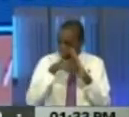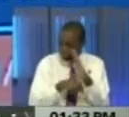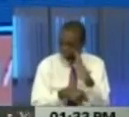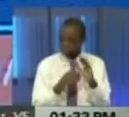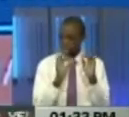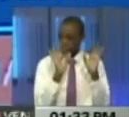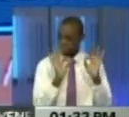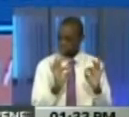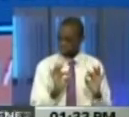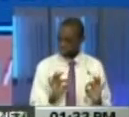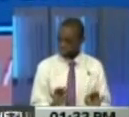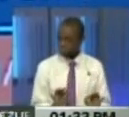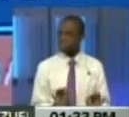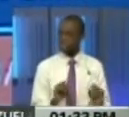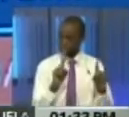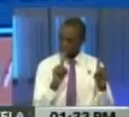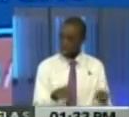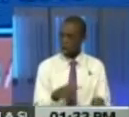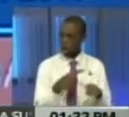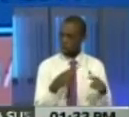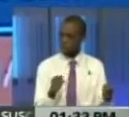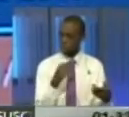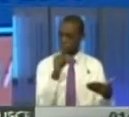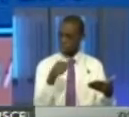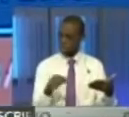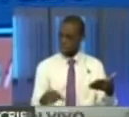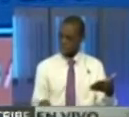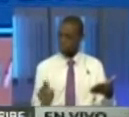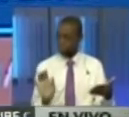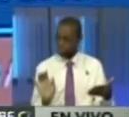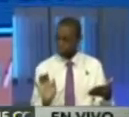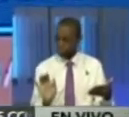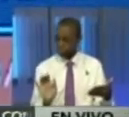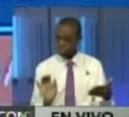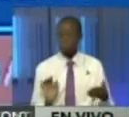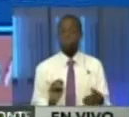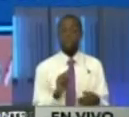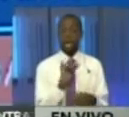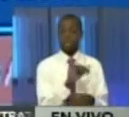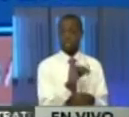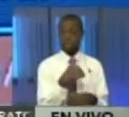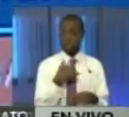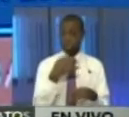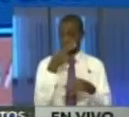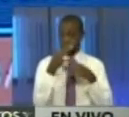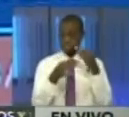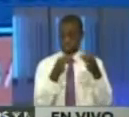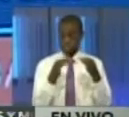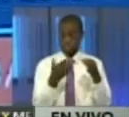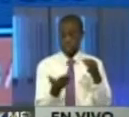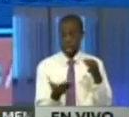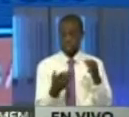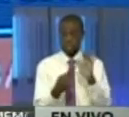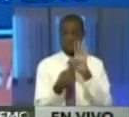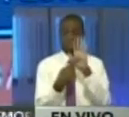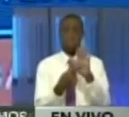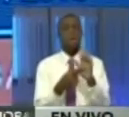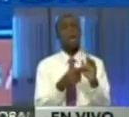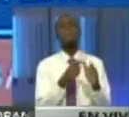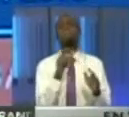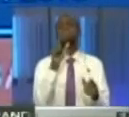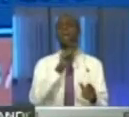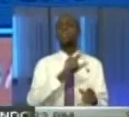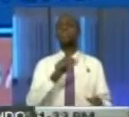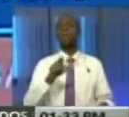una recolección de firmas. Allí tendríamos, quiero resaltar, porque a veces la gente se pregunta, yo dije,